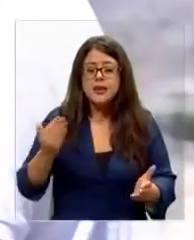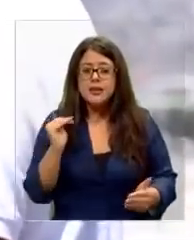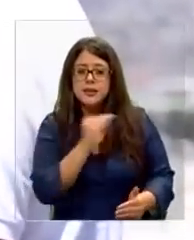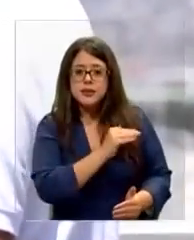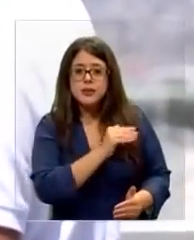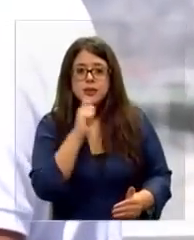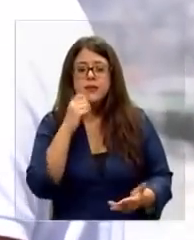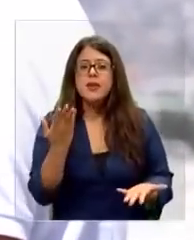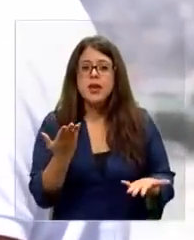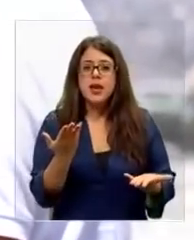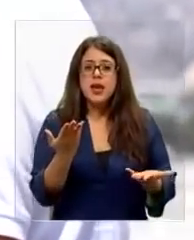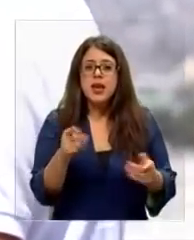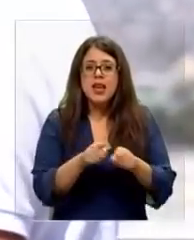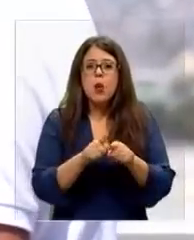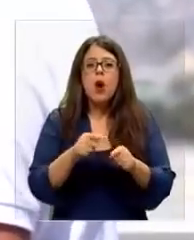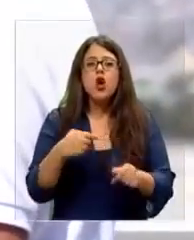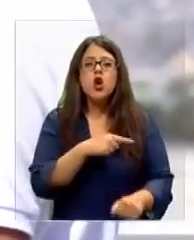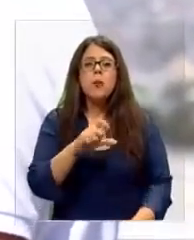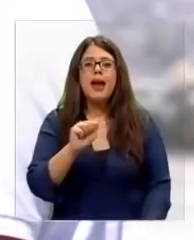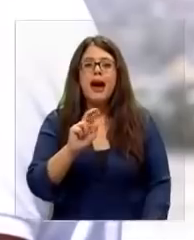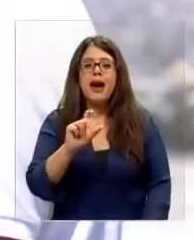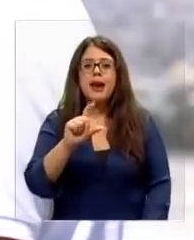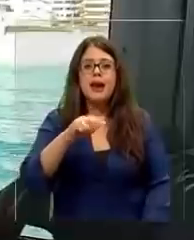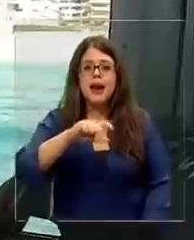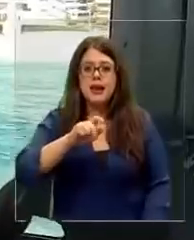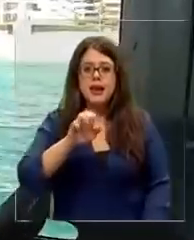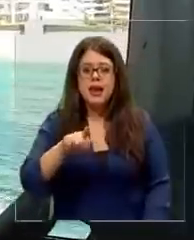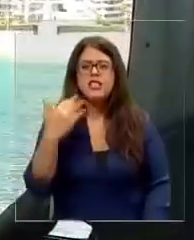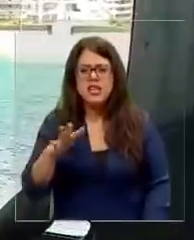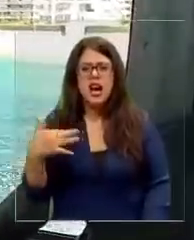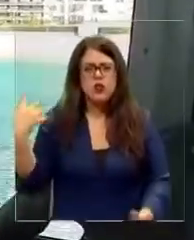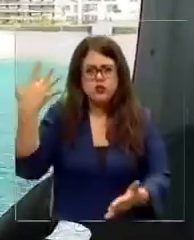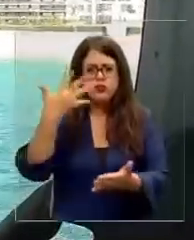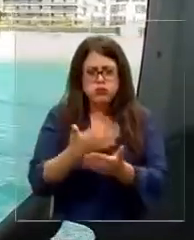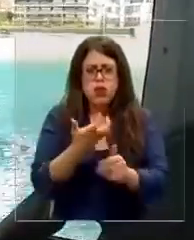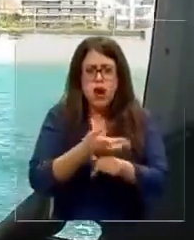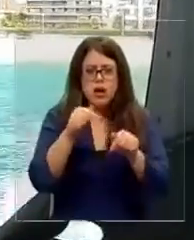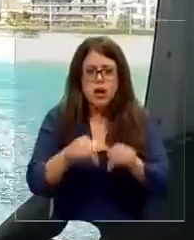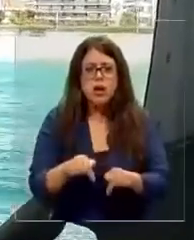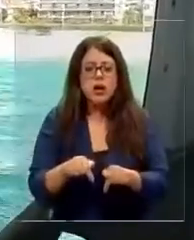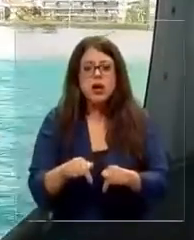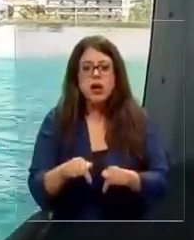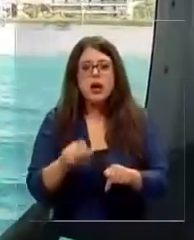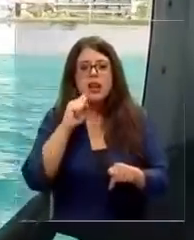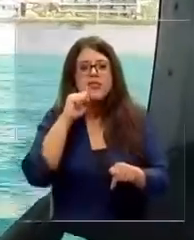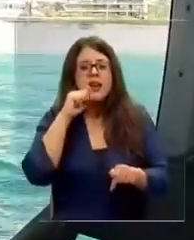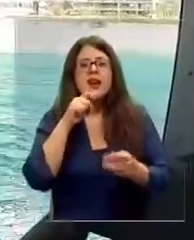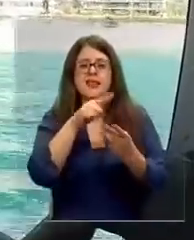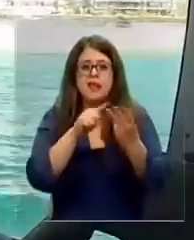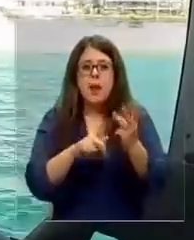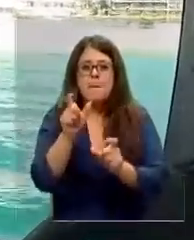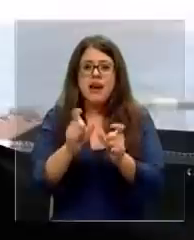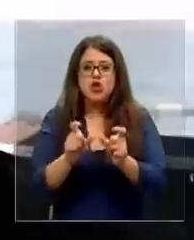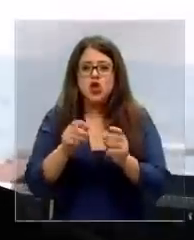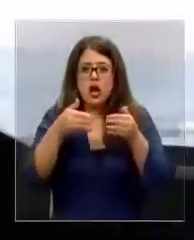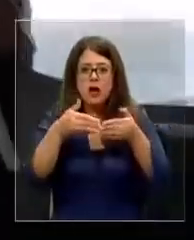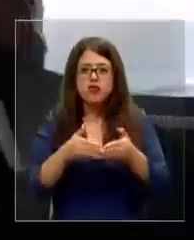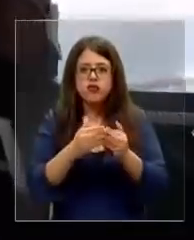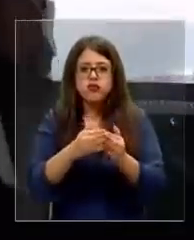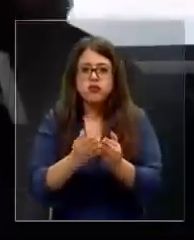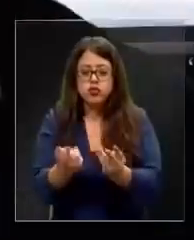son unidades tipo Arcángel, que las tenemos hace bastante tiempo aquí en la Capitanía de Puerto, disponen de una dotación de 3 personas, pero además han